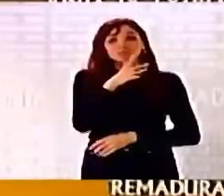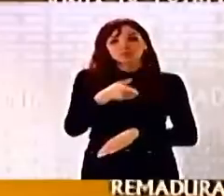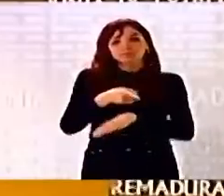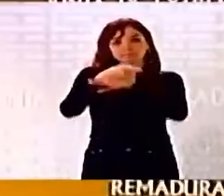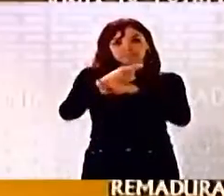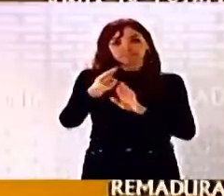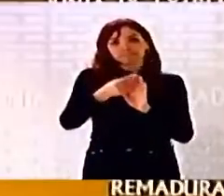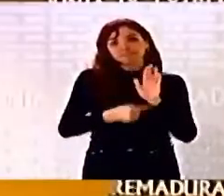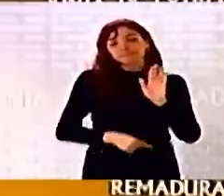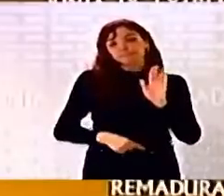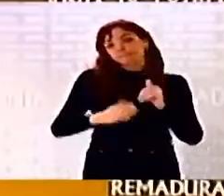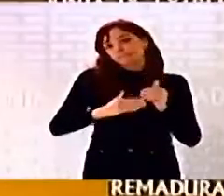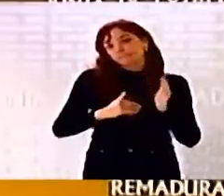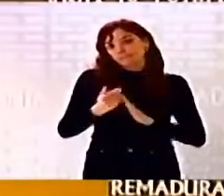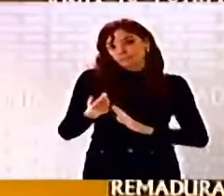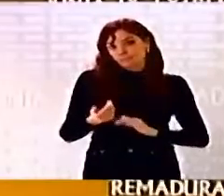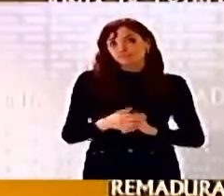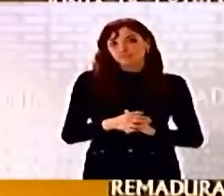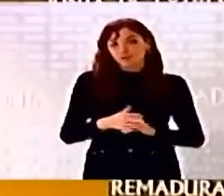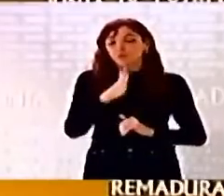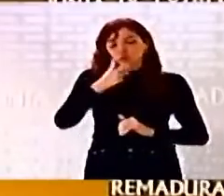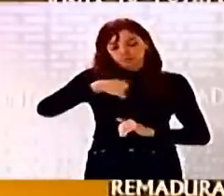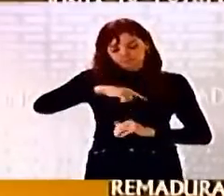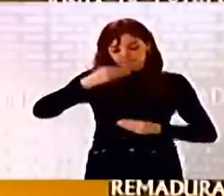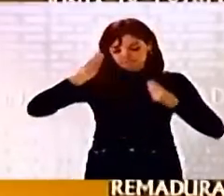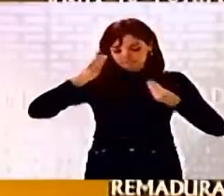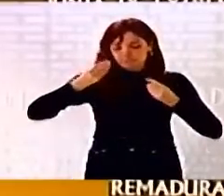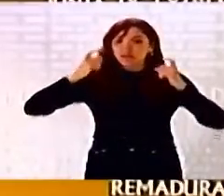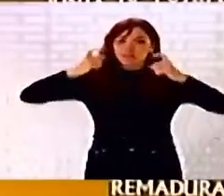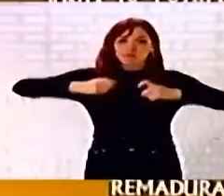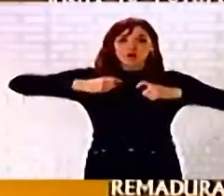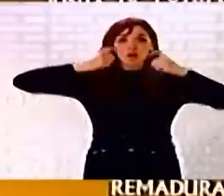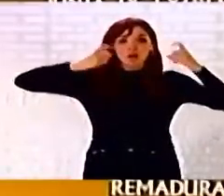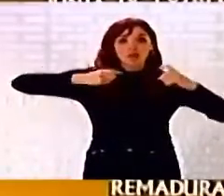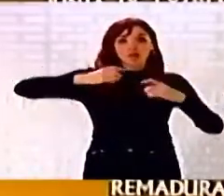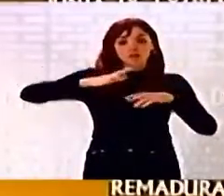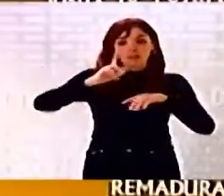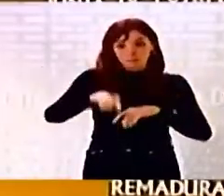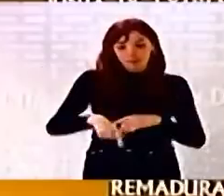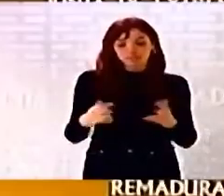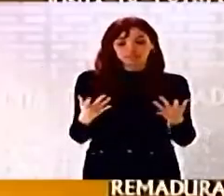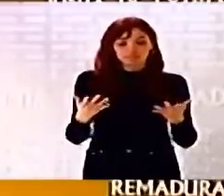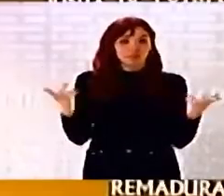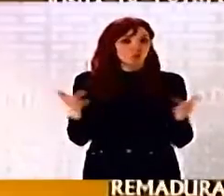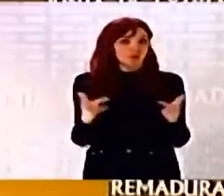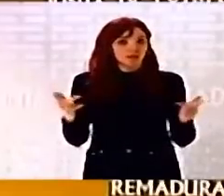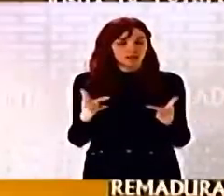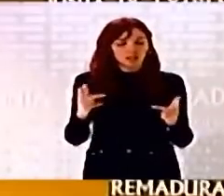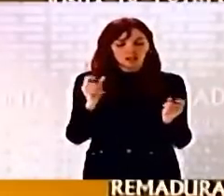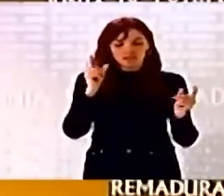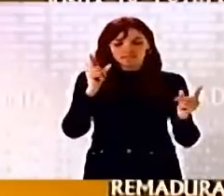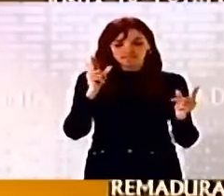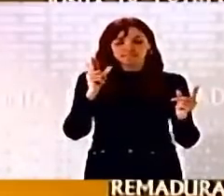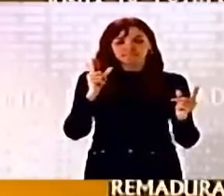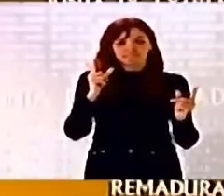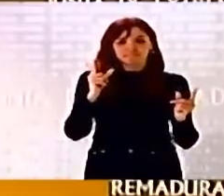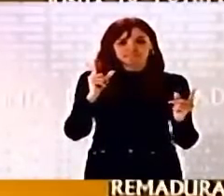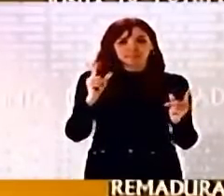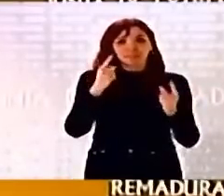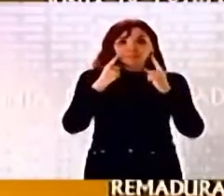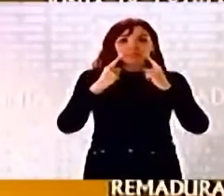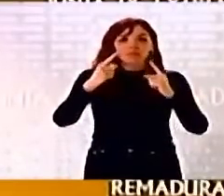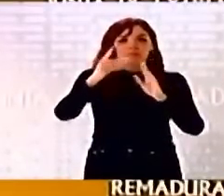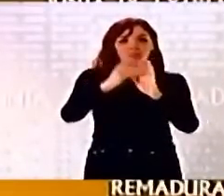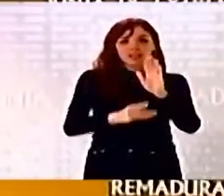impuestas por las medidas adoptadas. De ahí este esfuerzo y, sobre todo, la urgencia en la cual nos dimos en aprobar ese primer